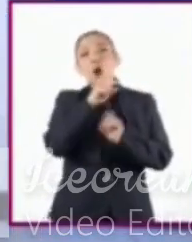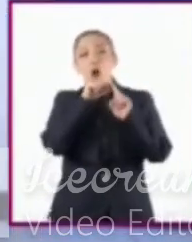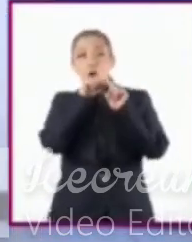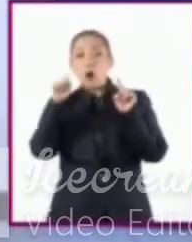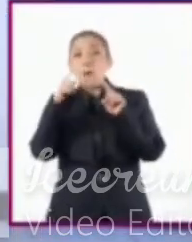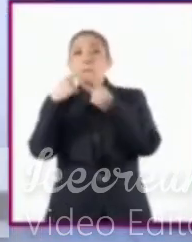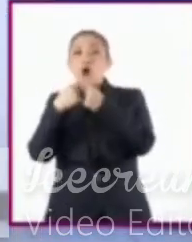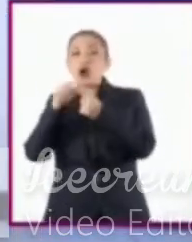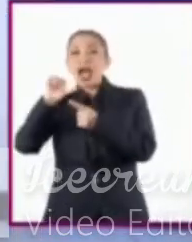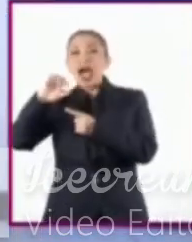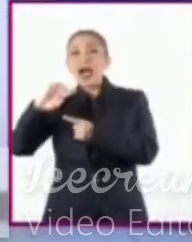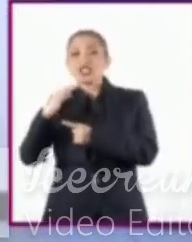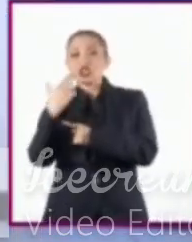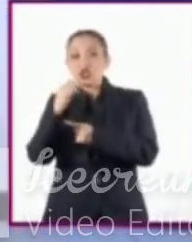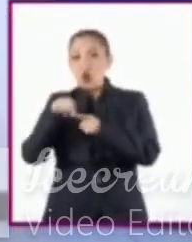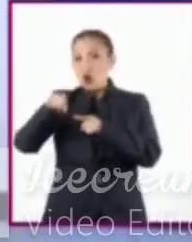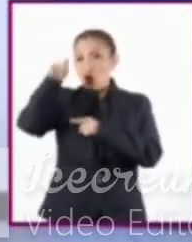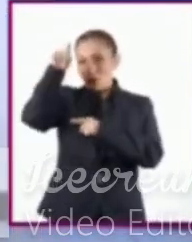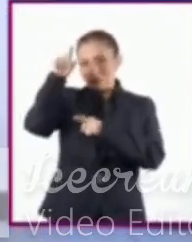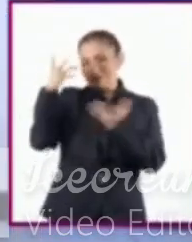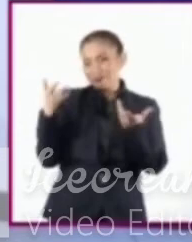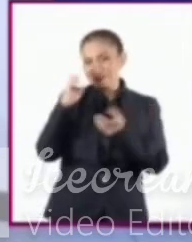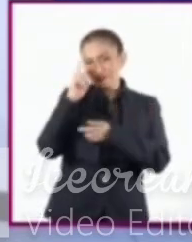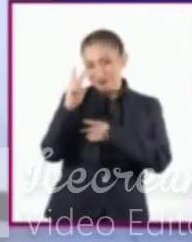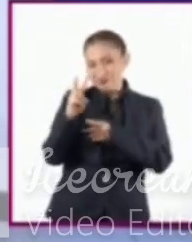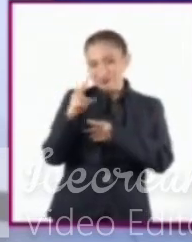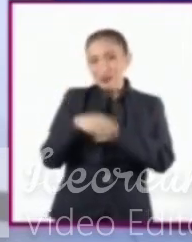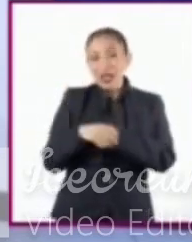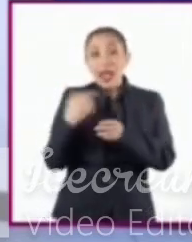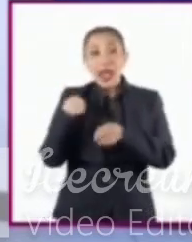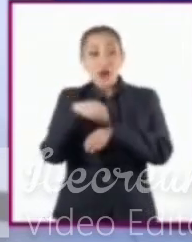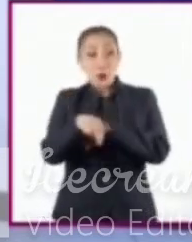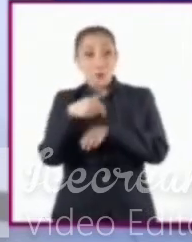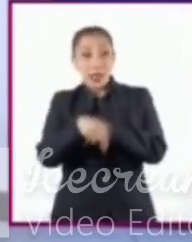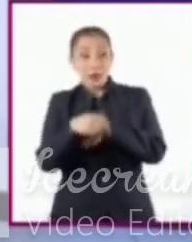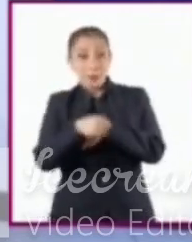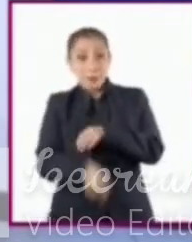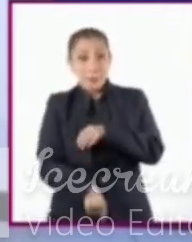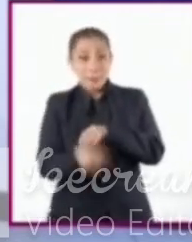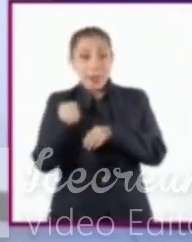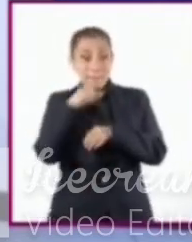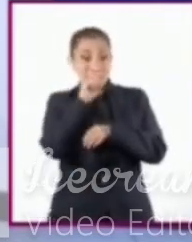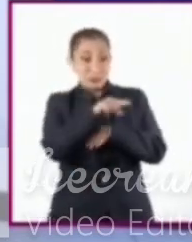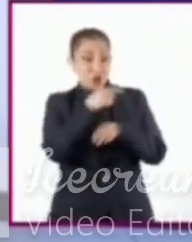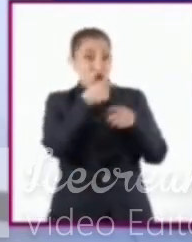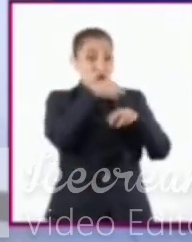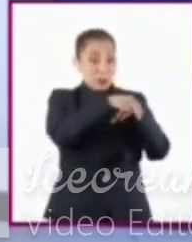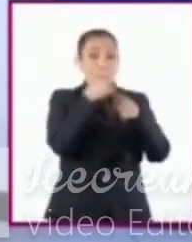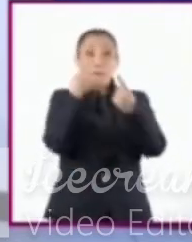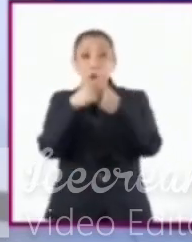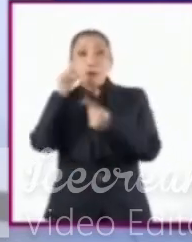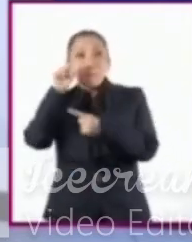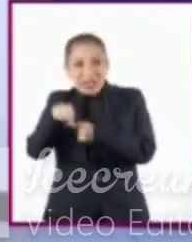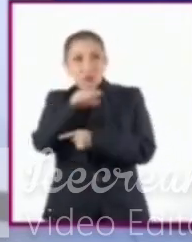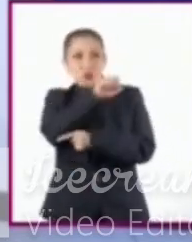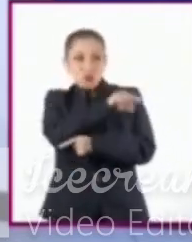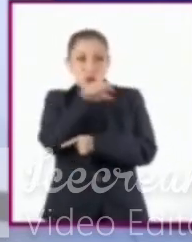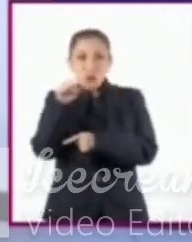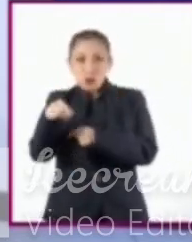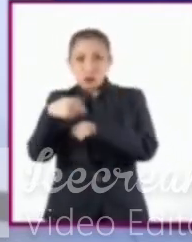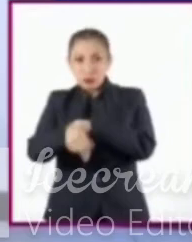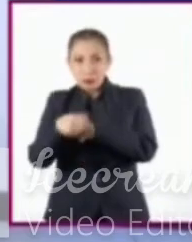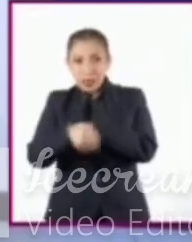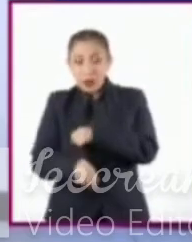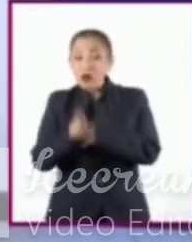reflexión se centra en que tenga en cuenta que el número que multiplicado por sí mismo y cuyo producto